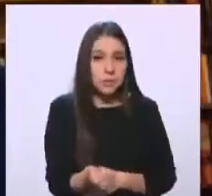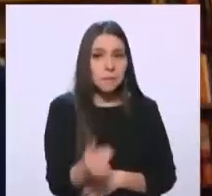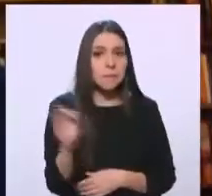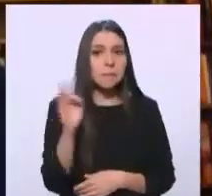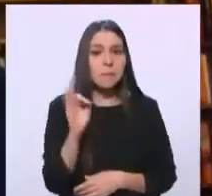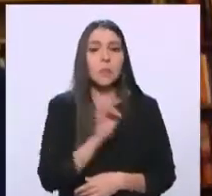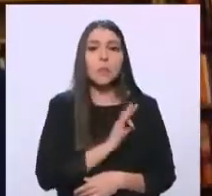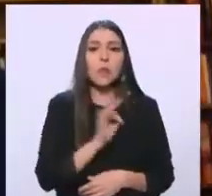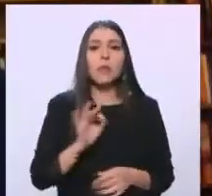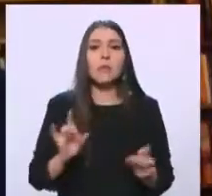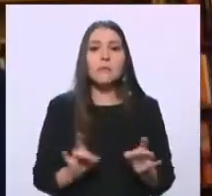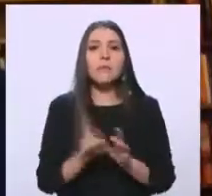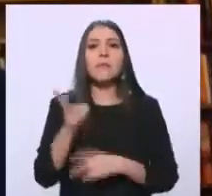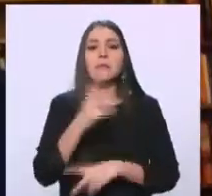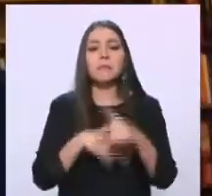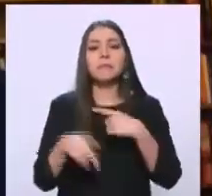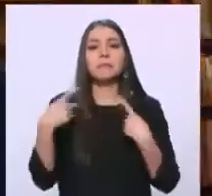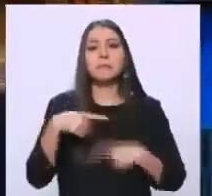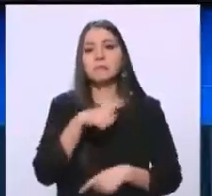de esta naturaleza.